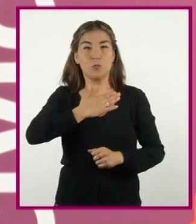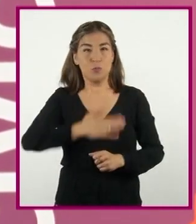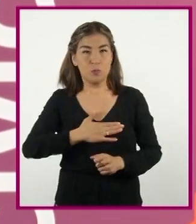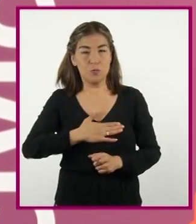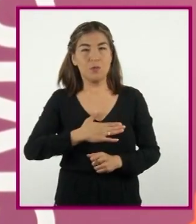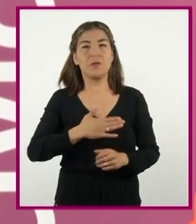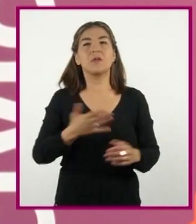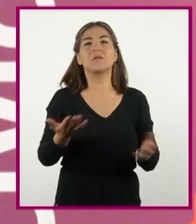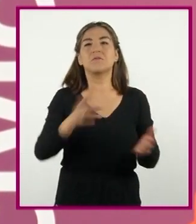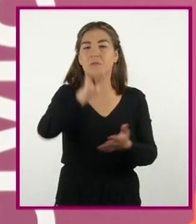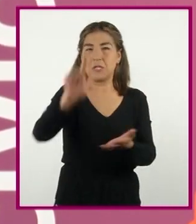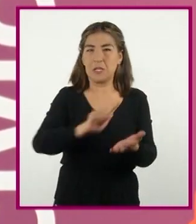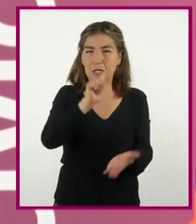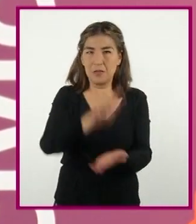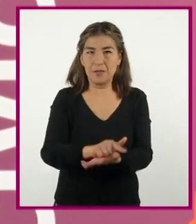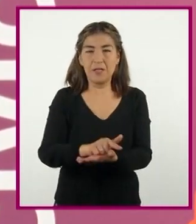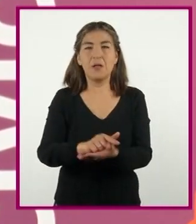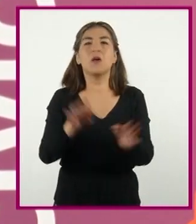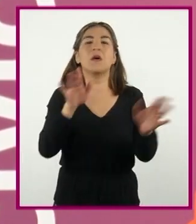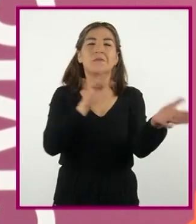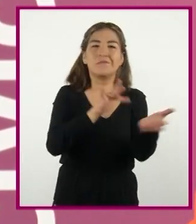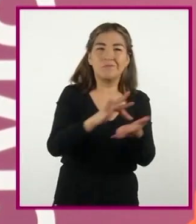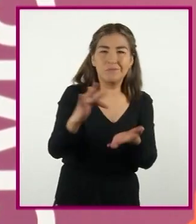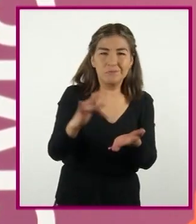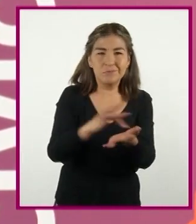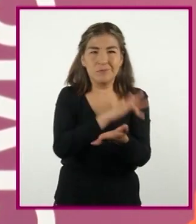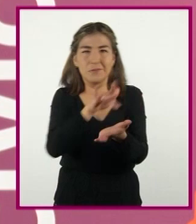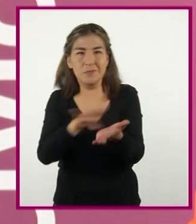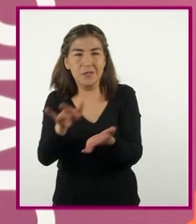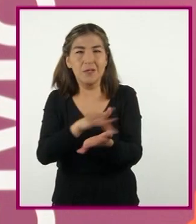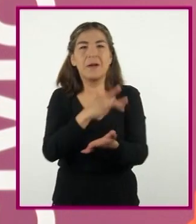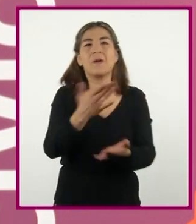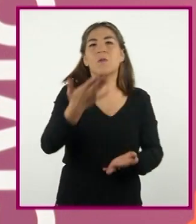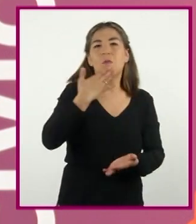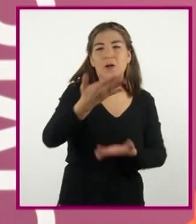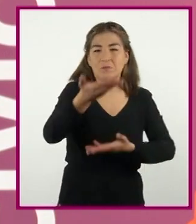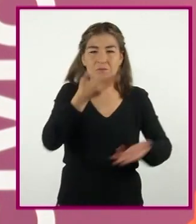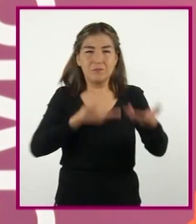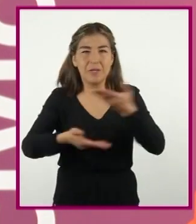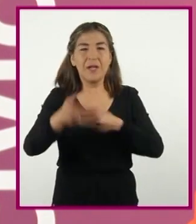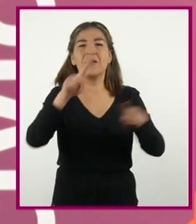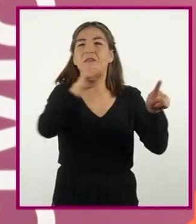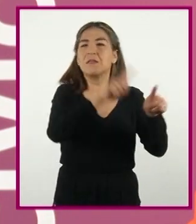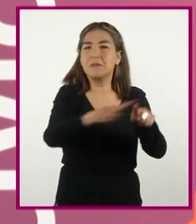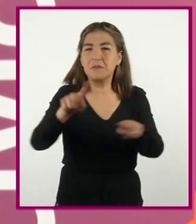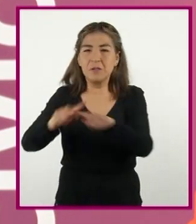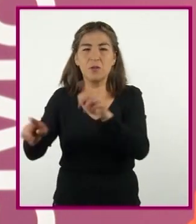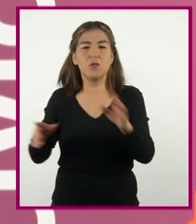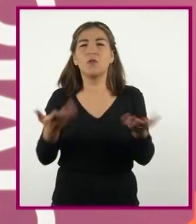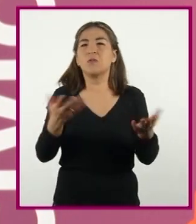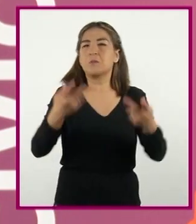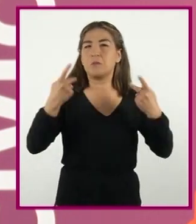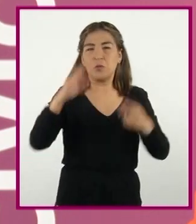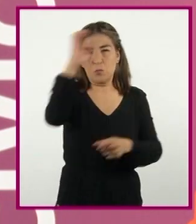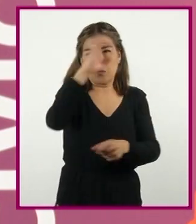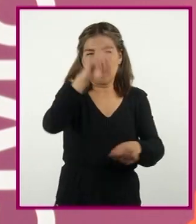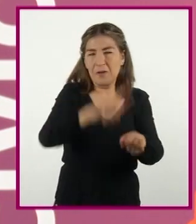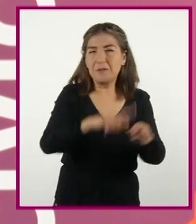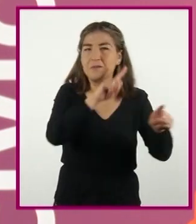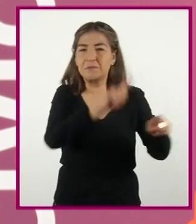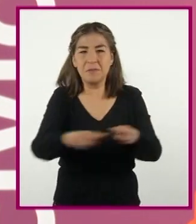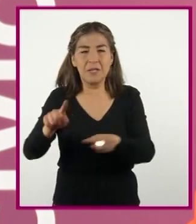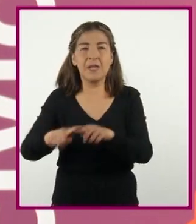justicia, legalidad, la solidaridad, el bien común, la diversidad, el pluralismo y la